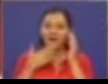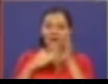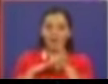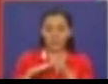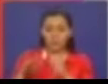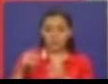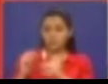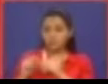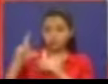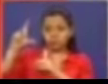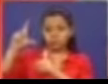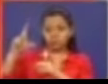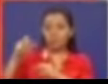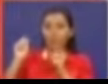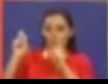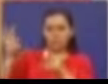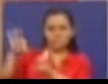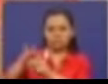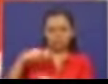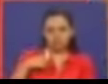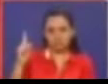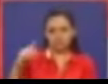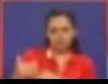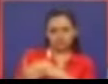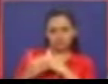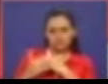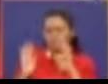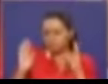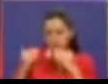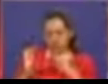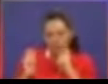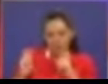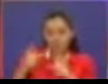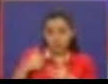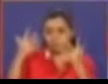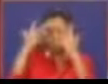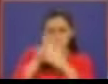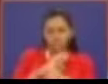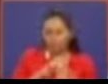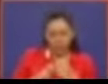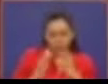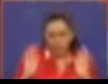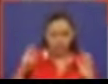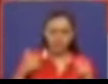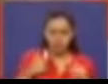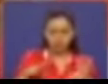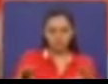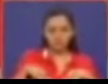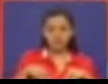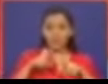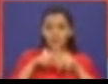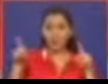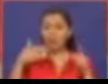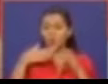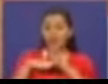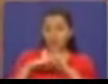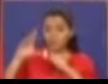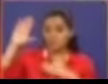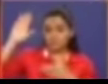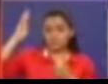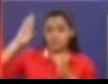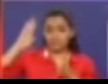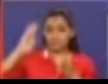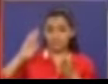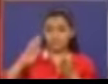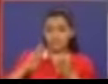Por nosotros, los engañamos, resulta que sí afectaba a los pobres la ley de herencia y la ley de plusvalía. Pero si sigue bajando,